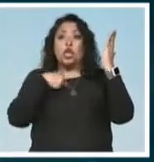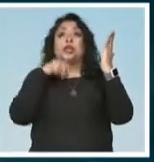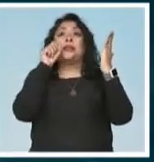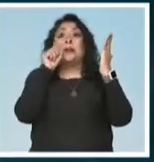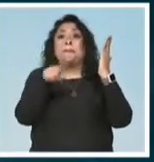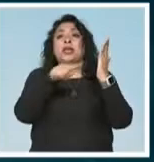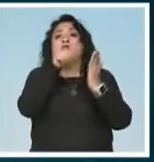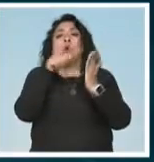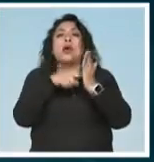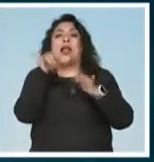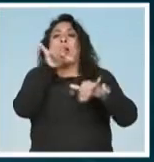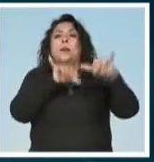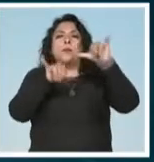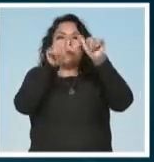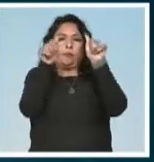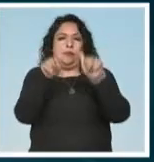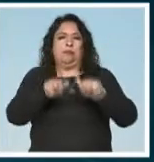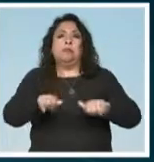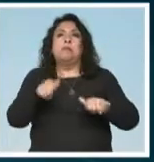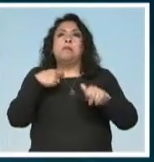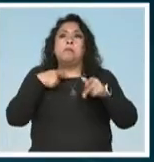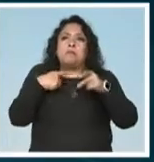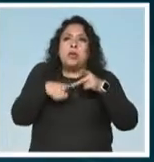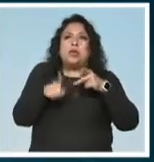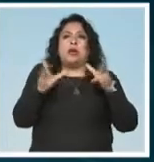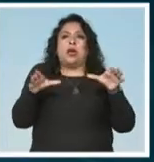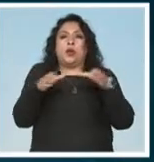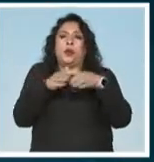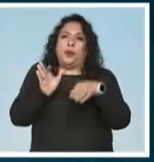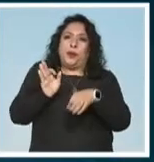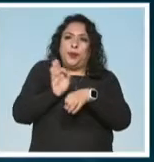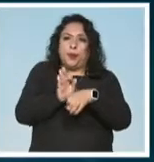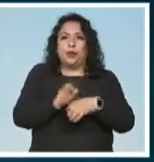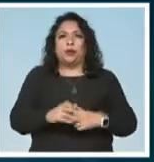fue sede de un laboratorio artístico que dio origen a un movimiento.